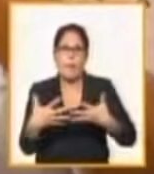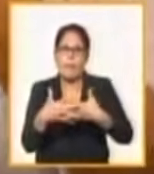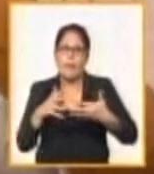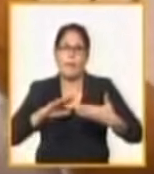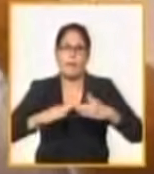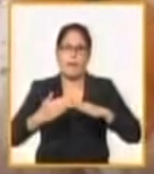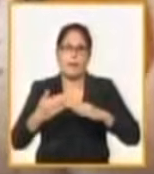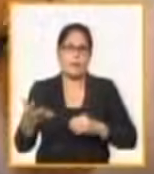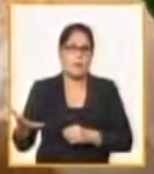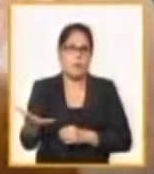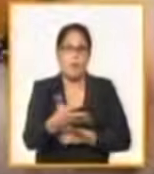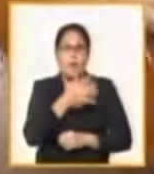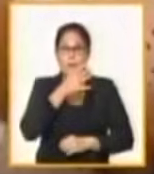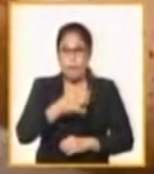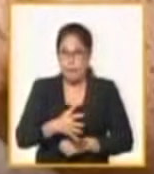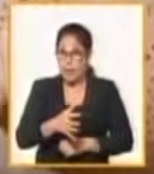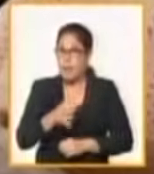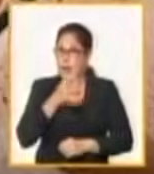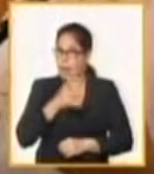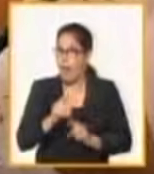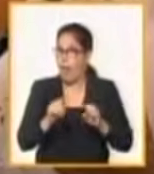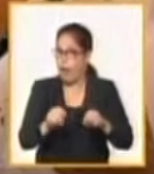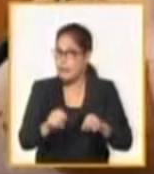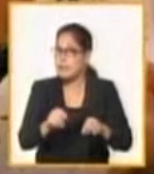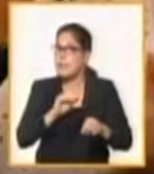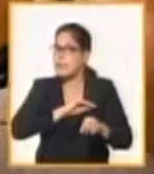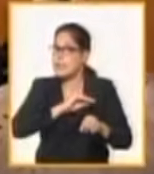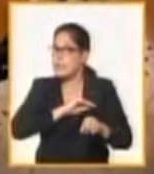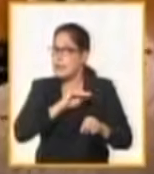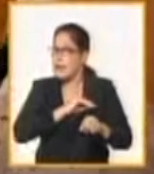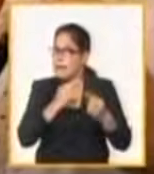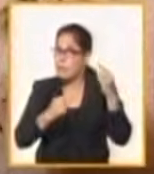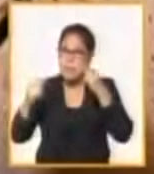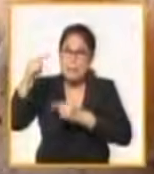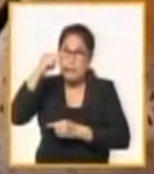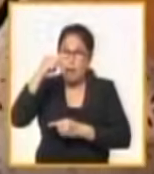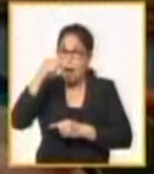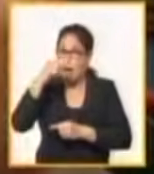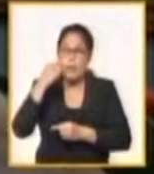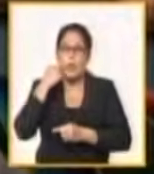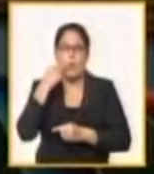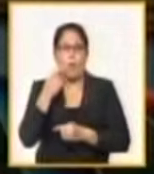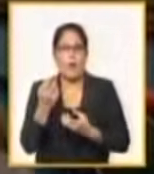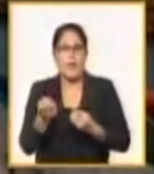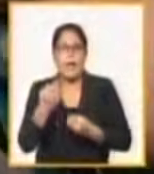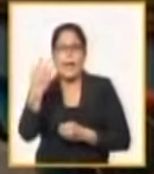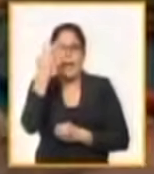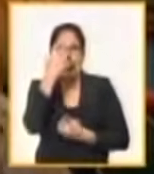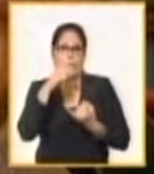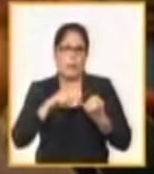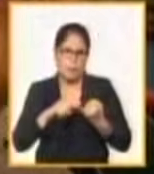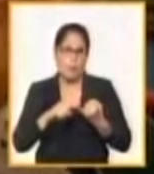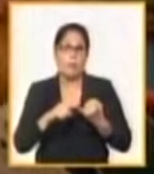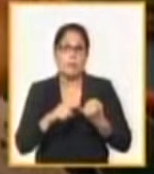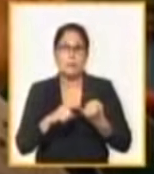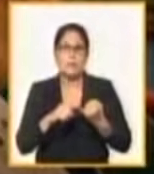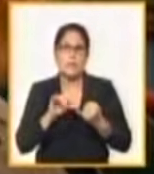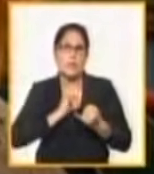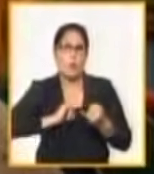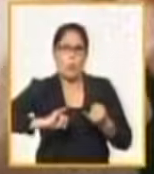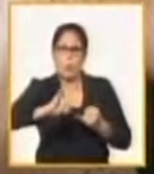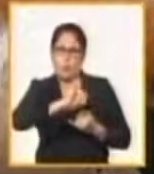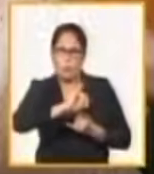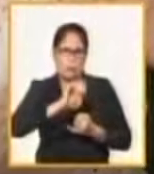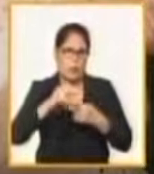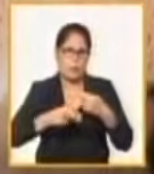teniendo siempre, que también ahí Fidel siente esos principios, un espíritu crítico y autocrítico de lo mismo que estamos